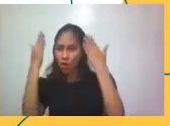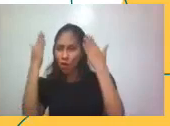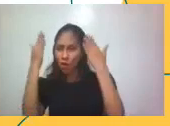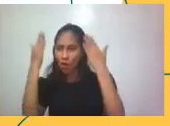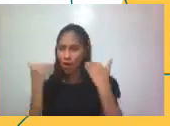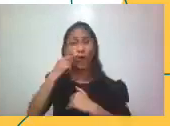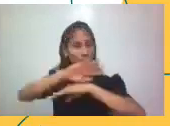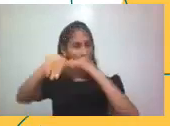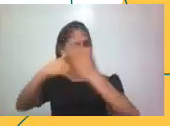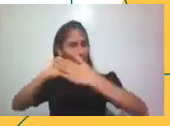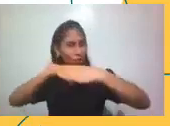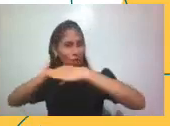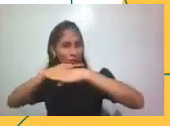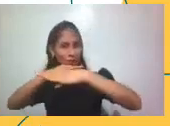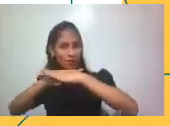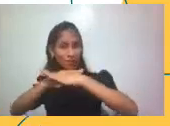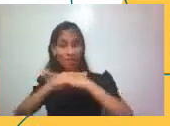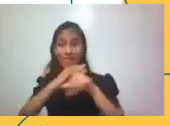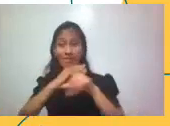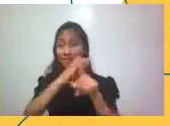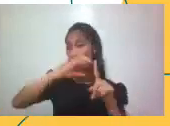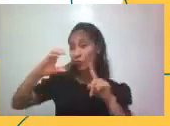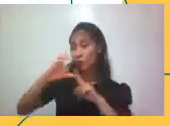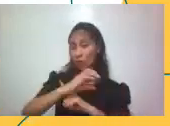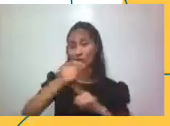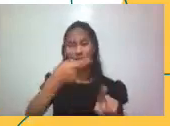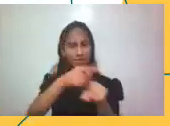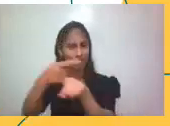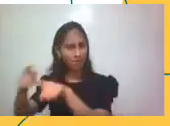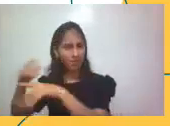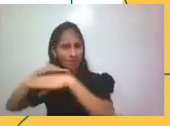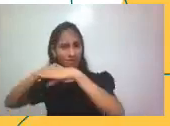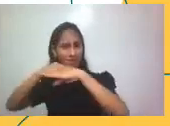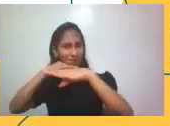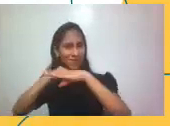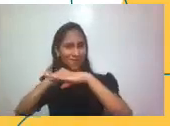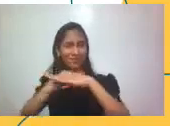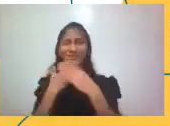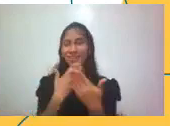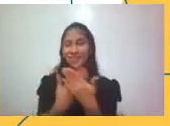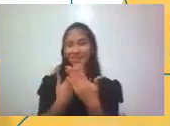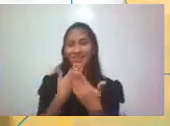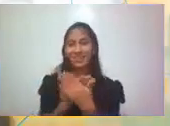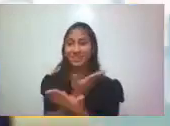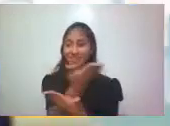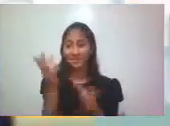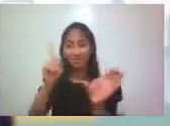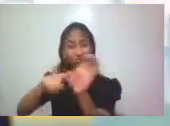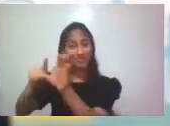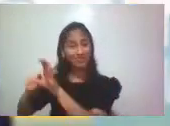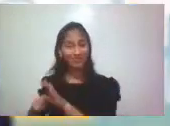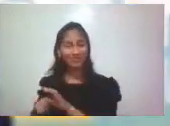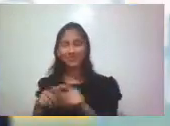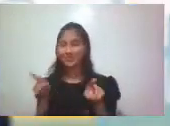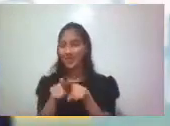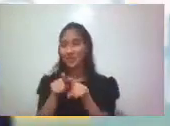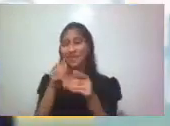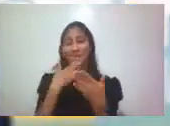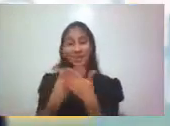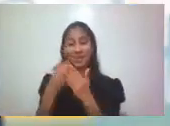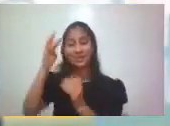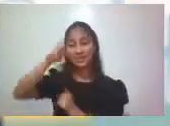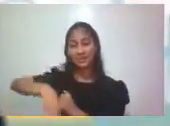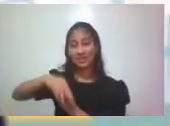interculturalidad. Muchas gracias a quienes participaron en esta trivia también. Y nuevamente agradecemos a Mireya